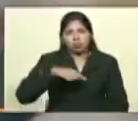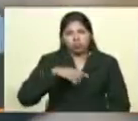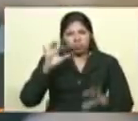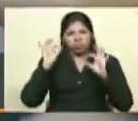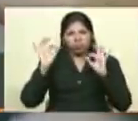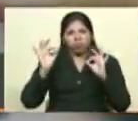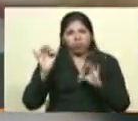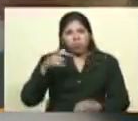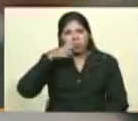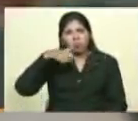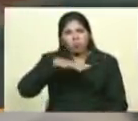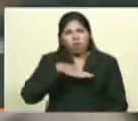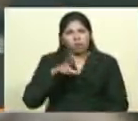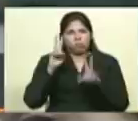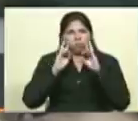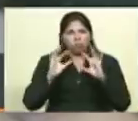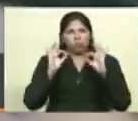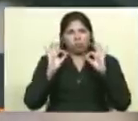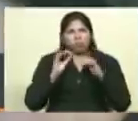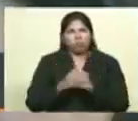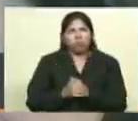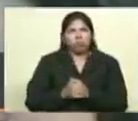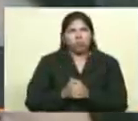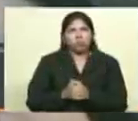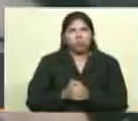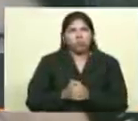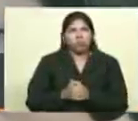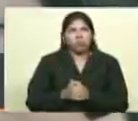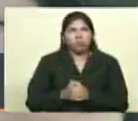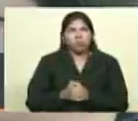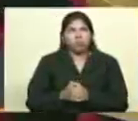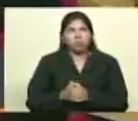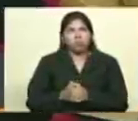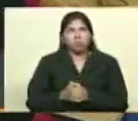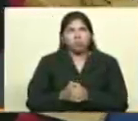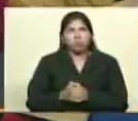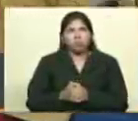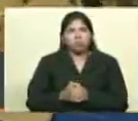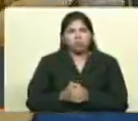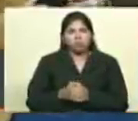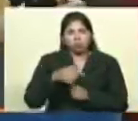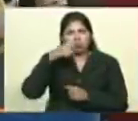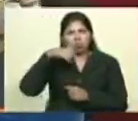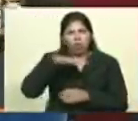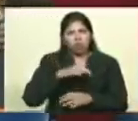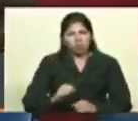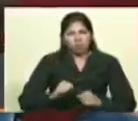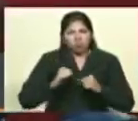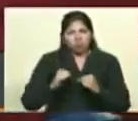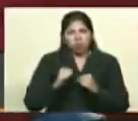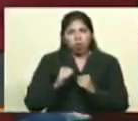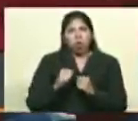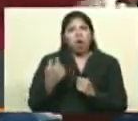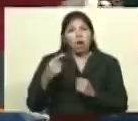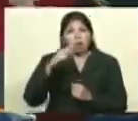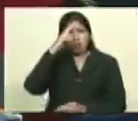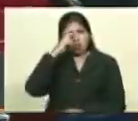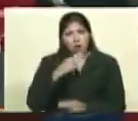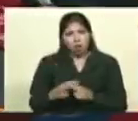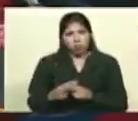de la dignidad, el pueblo de las dificultades, el pueblo de la valentía, el pueblo del honor.